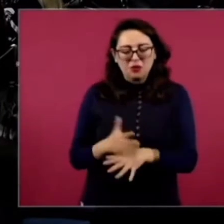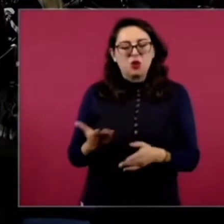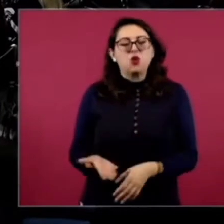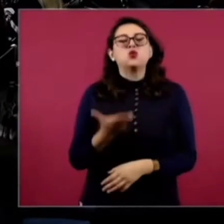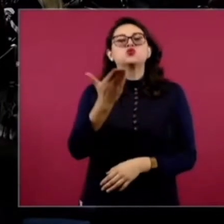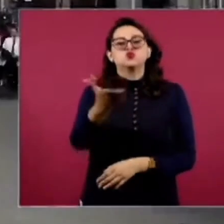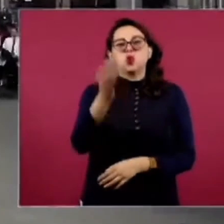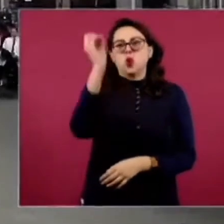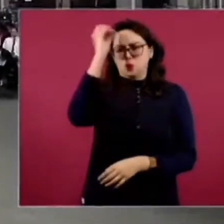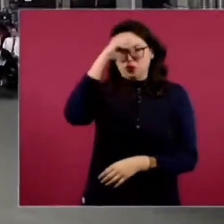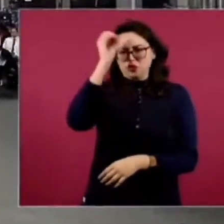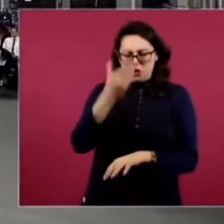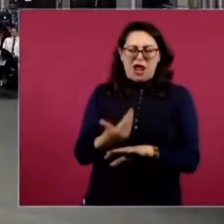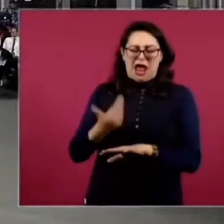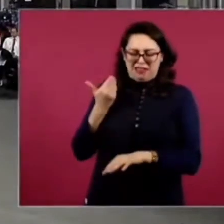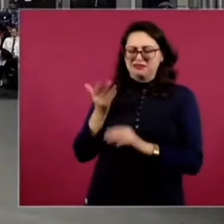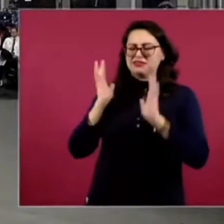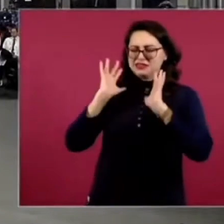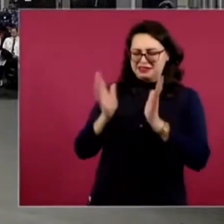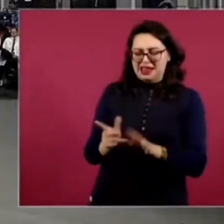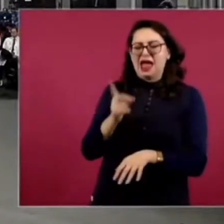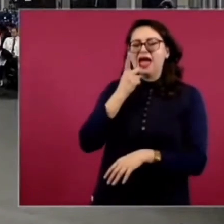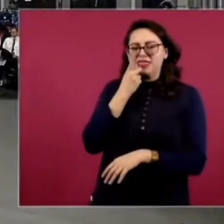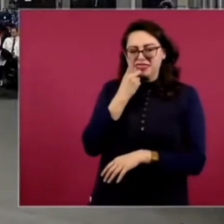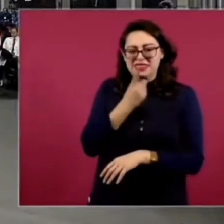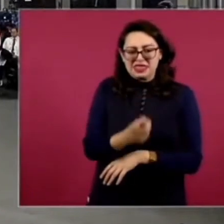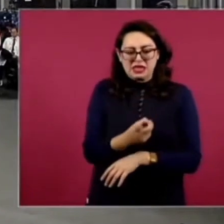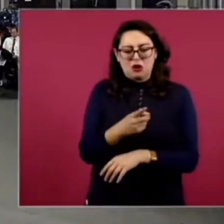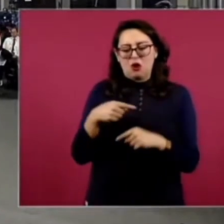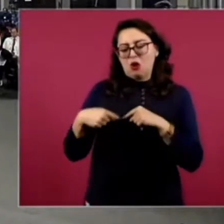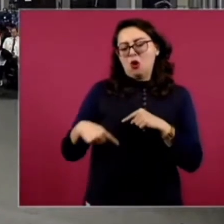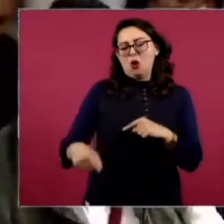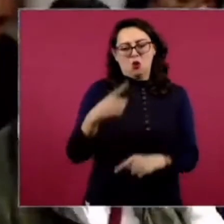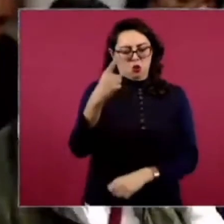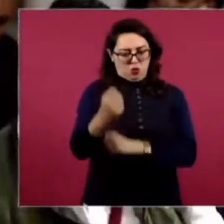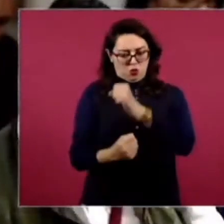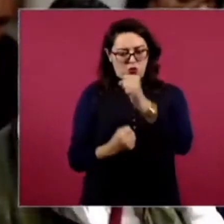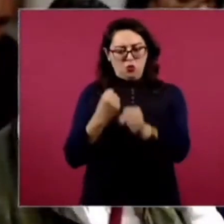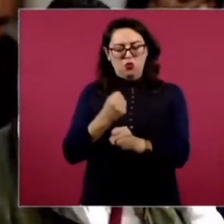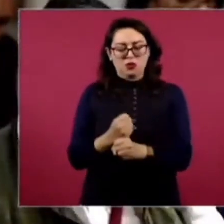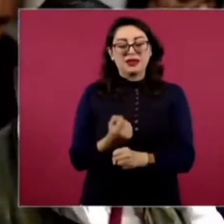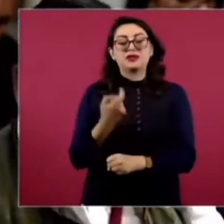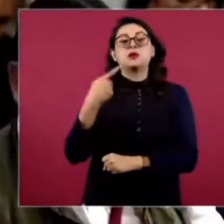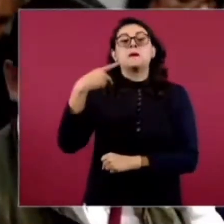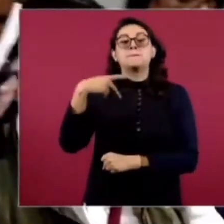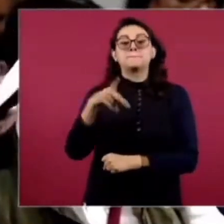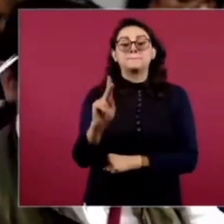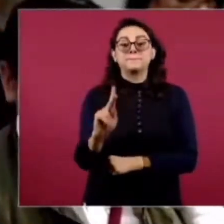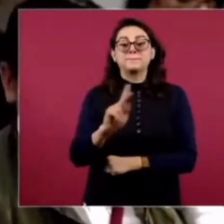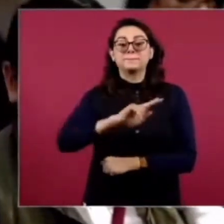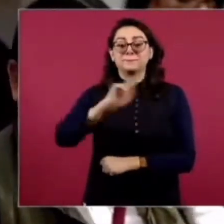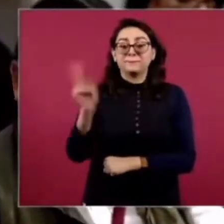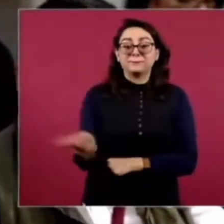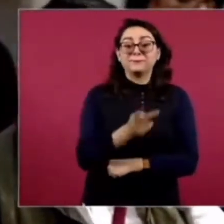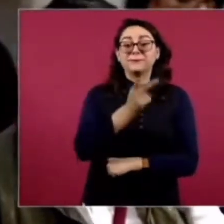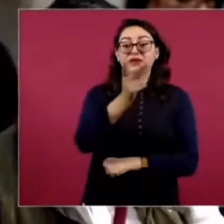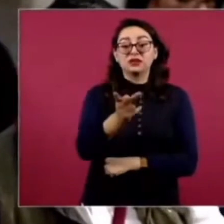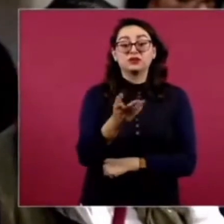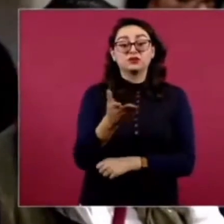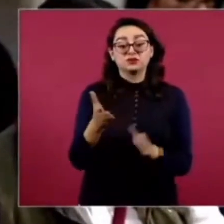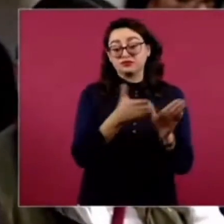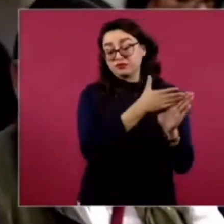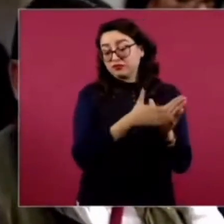es su postura, cuál es la ruta para incluso de aquí al 1 de septiembre del próximo año, pero preguntarle, en este lapso,